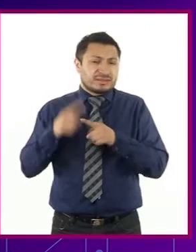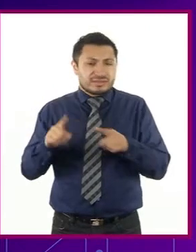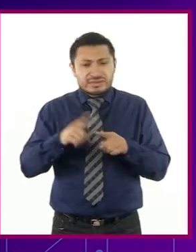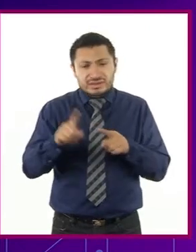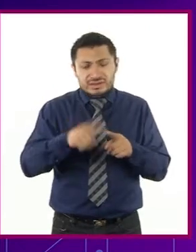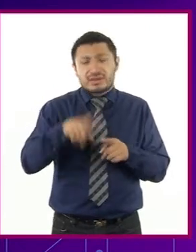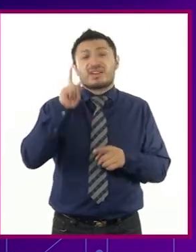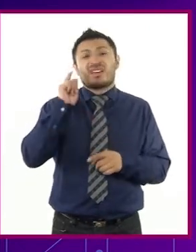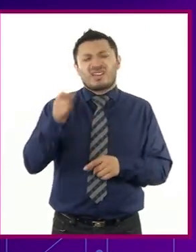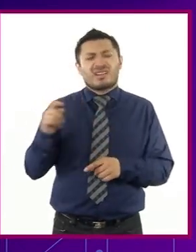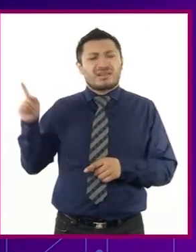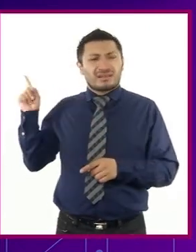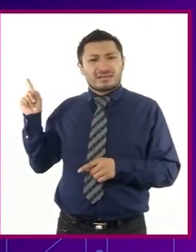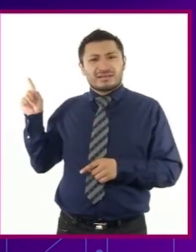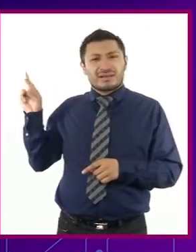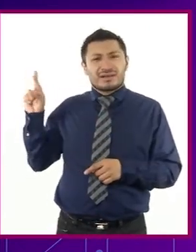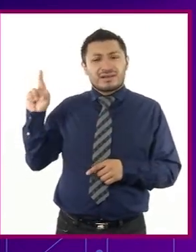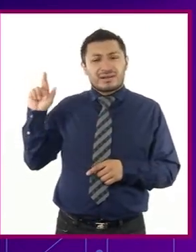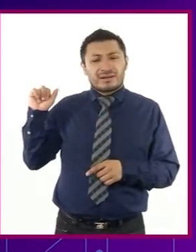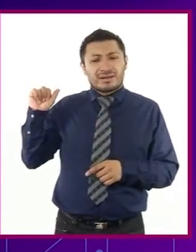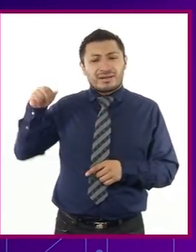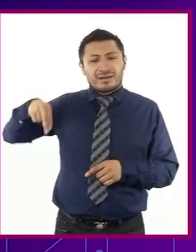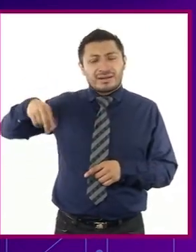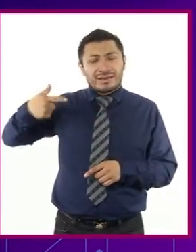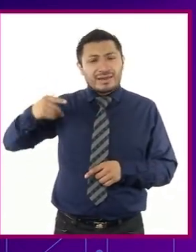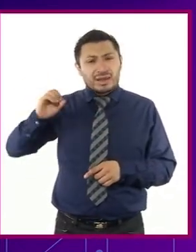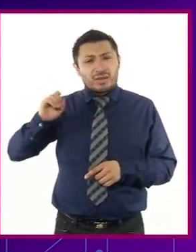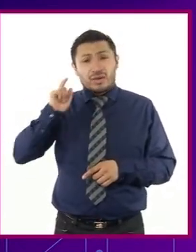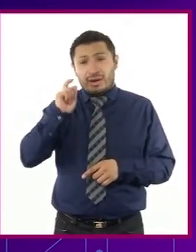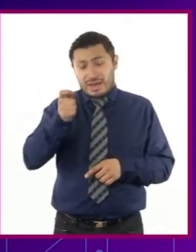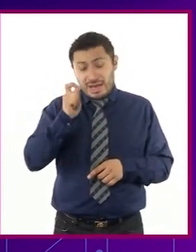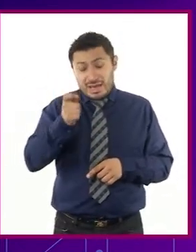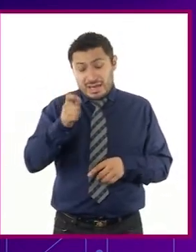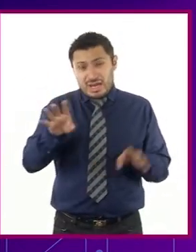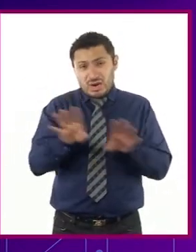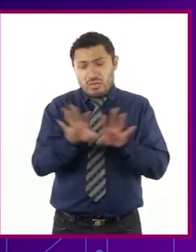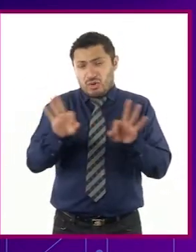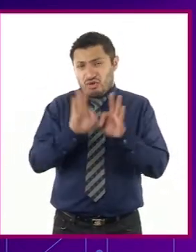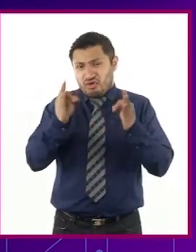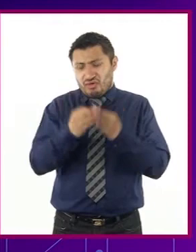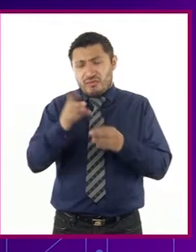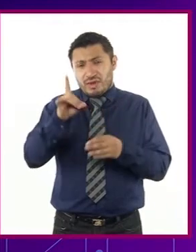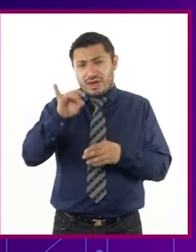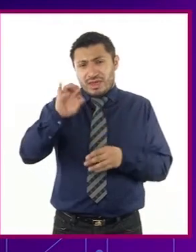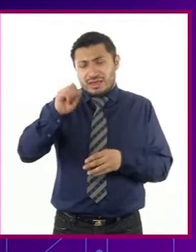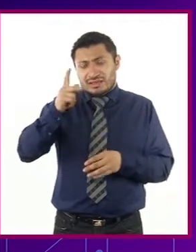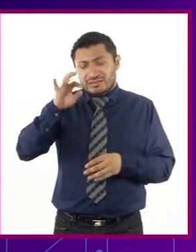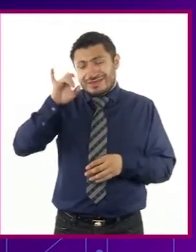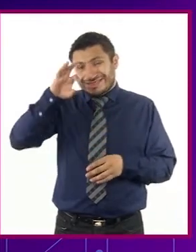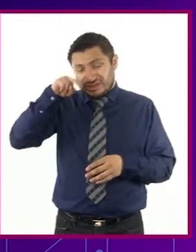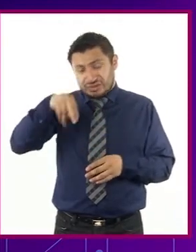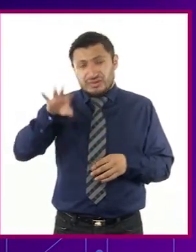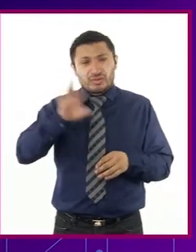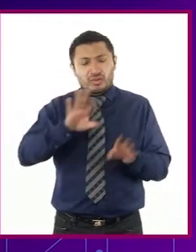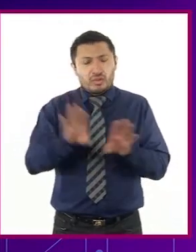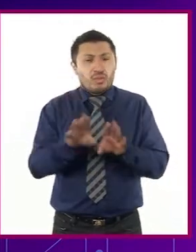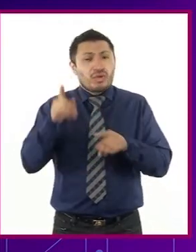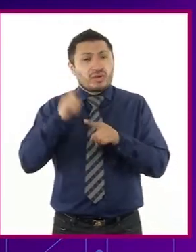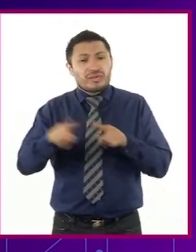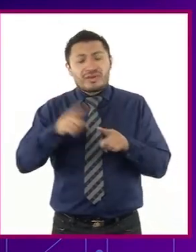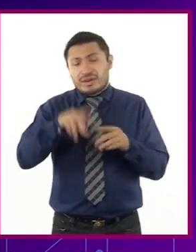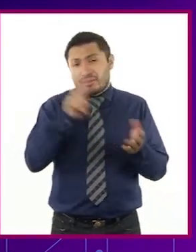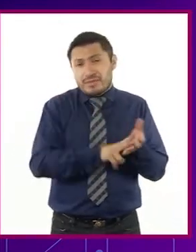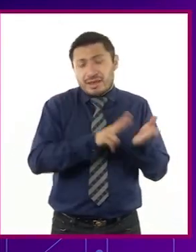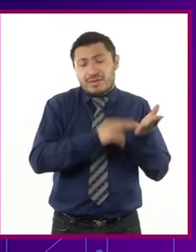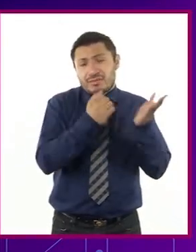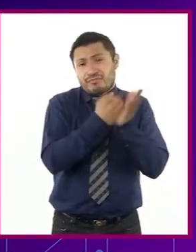de las otras medidas, el rango es una medida de dispersión. Se define como la diferencia entre el valor máximo y el